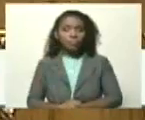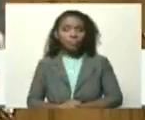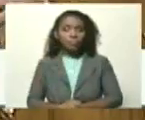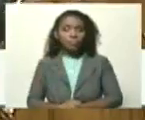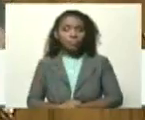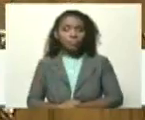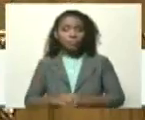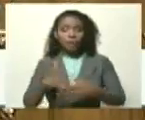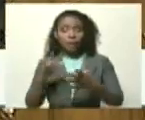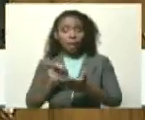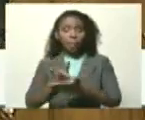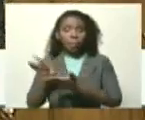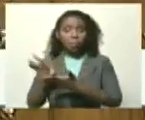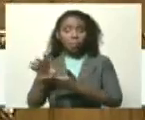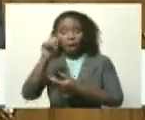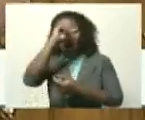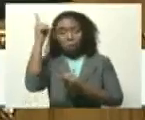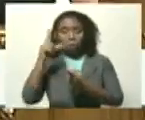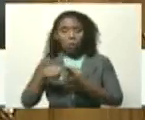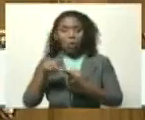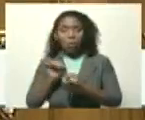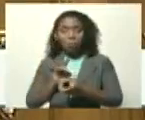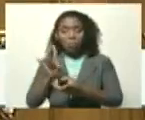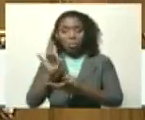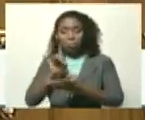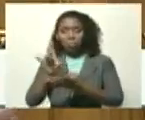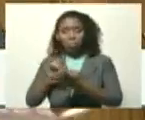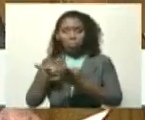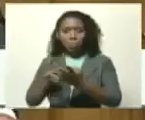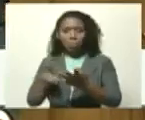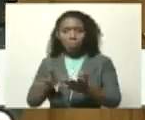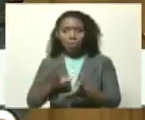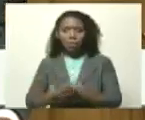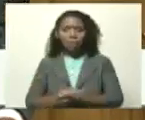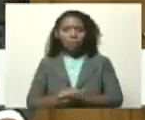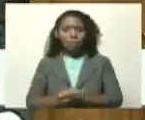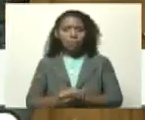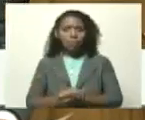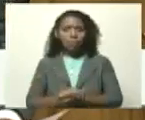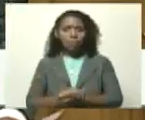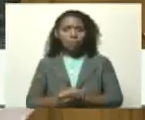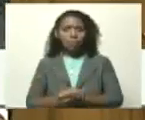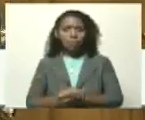que votaron a Leopoldo López, que votaron a Ravel, que votaron al Matacuras también,